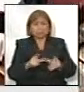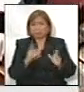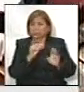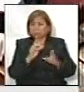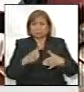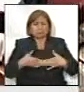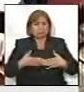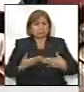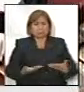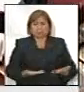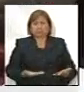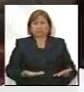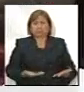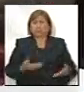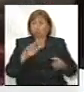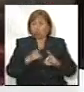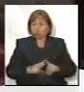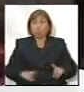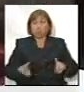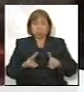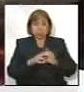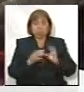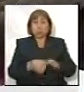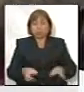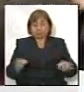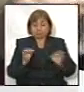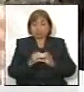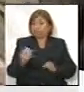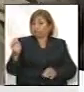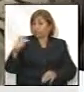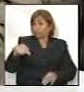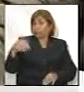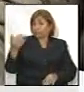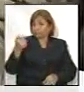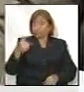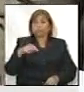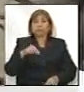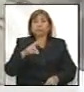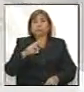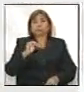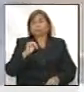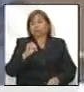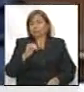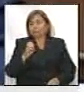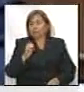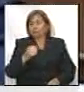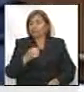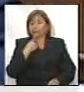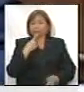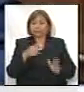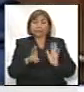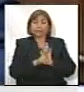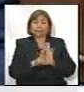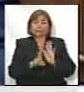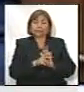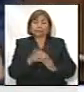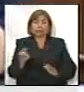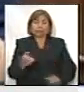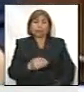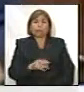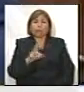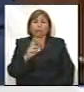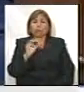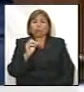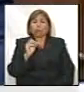puede desdeñar y me parece valiosa e importante la presencia del Premier en esta comisión. Tras esta votación, la Presidenta de la Comisión,